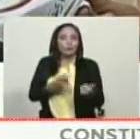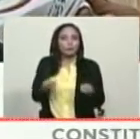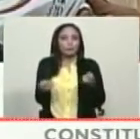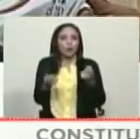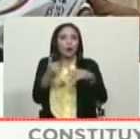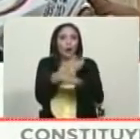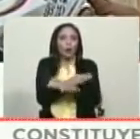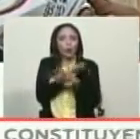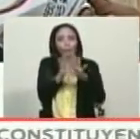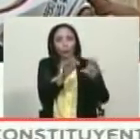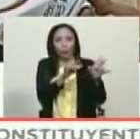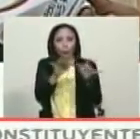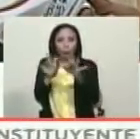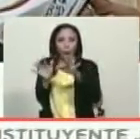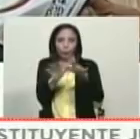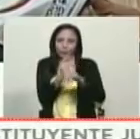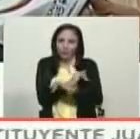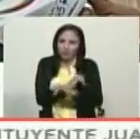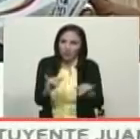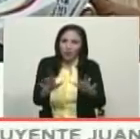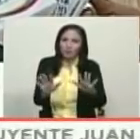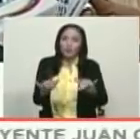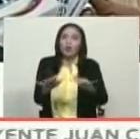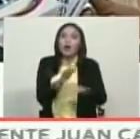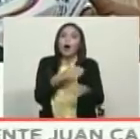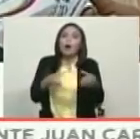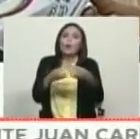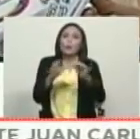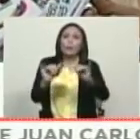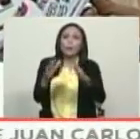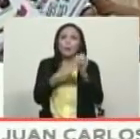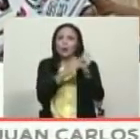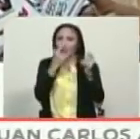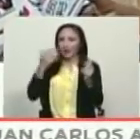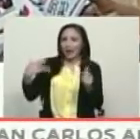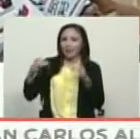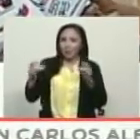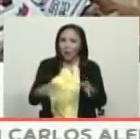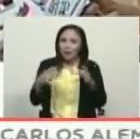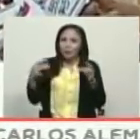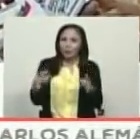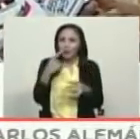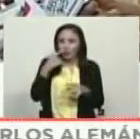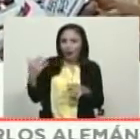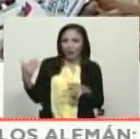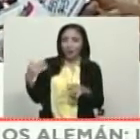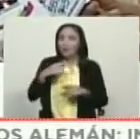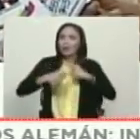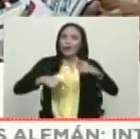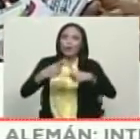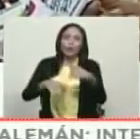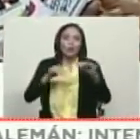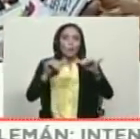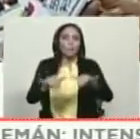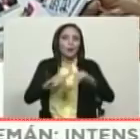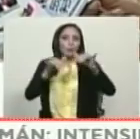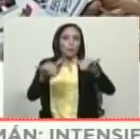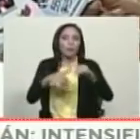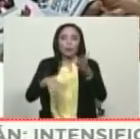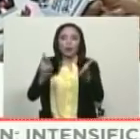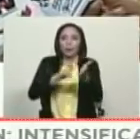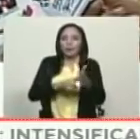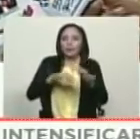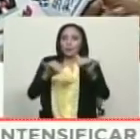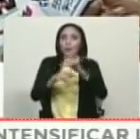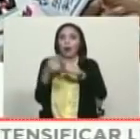la desestabilización otra vez en el mismo grupo que dirigió las guarimbas y todos los días van a sacar un show nuevo y se reúnen